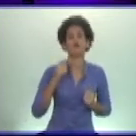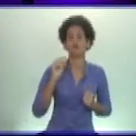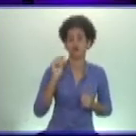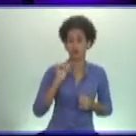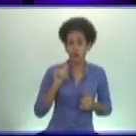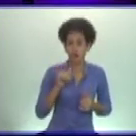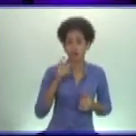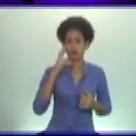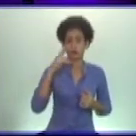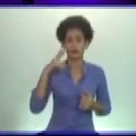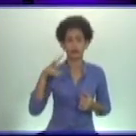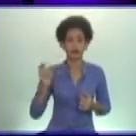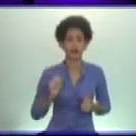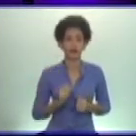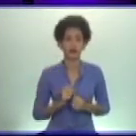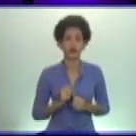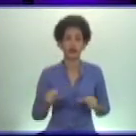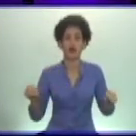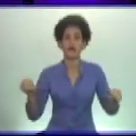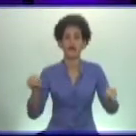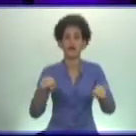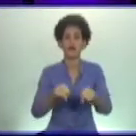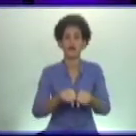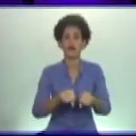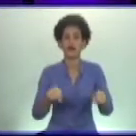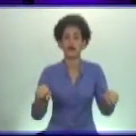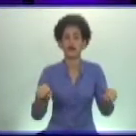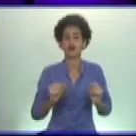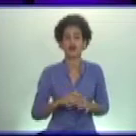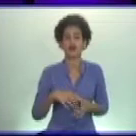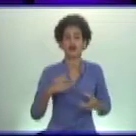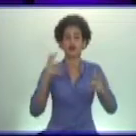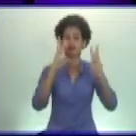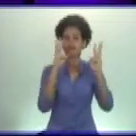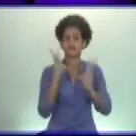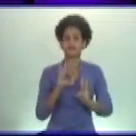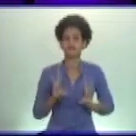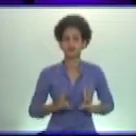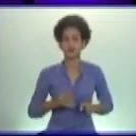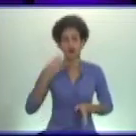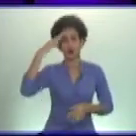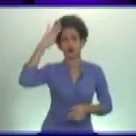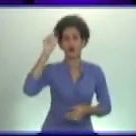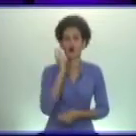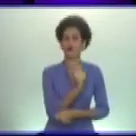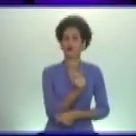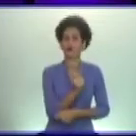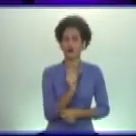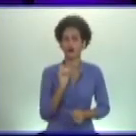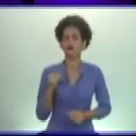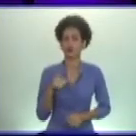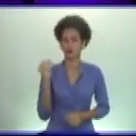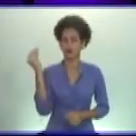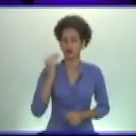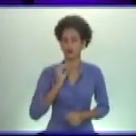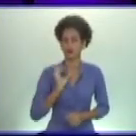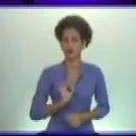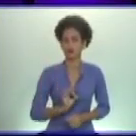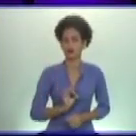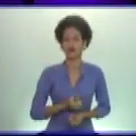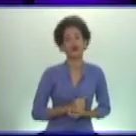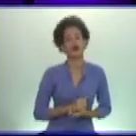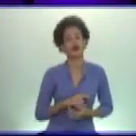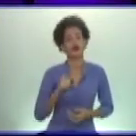van a encontrar los temas, van a encontrar ejercicios y ejercicios resueltos que efectivamente se han